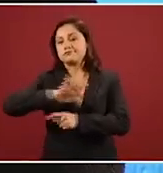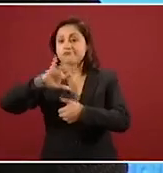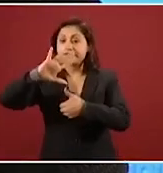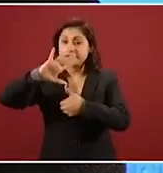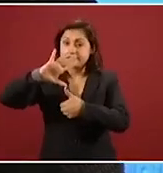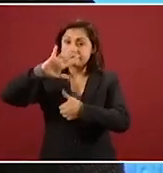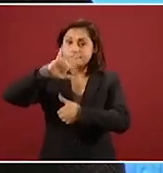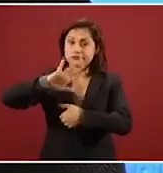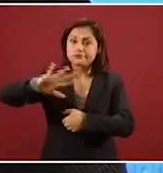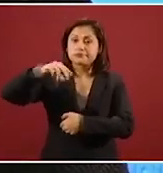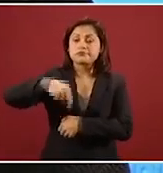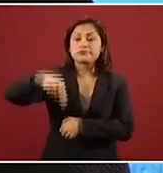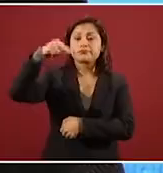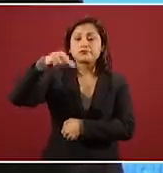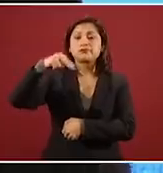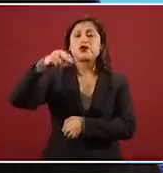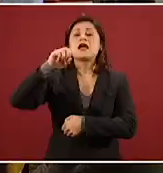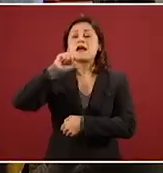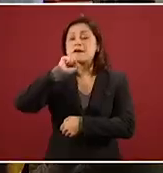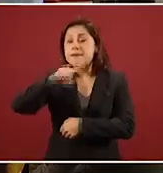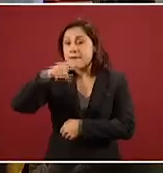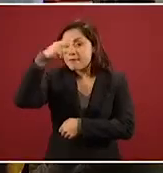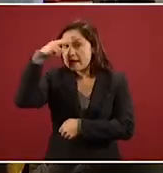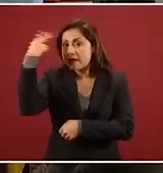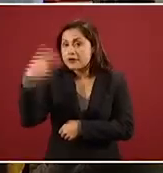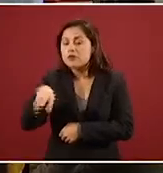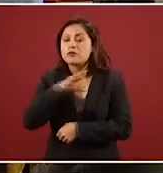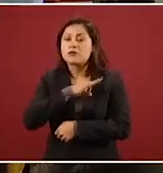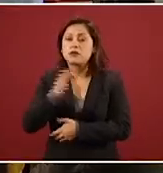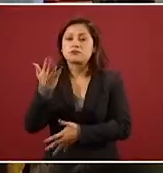las partes de México. Muchas gracias.